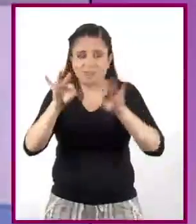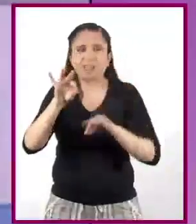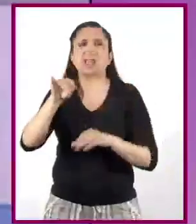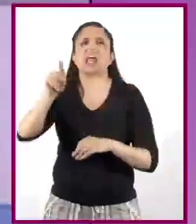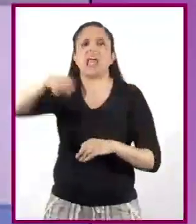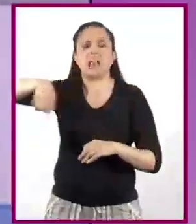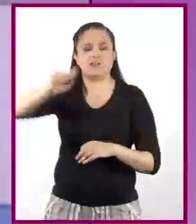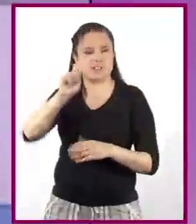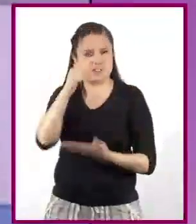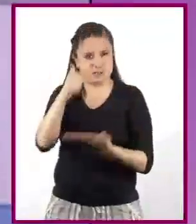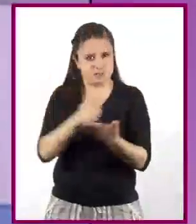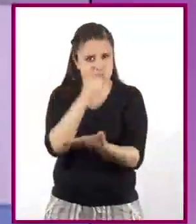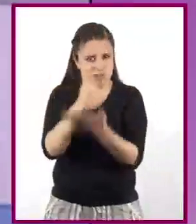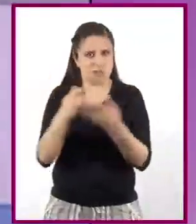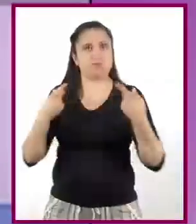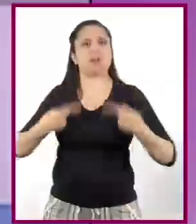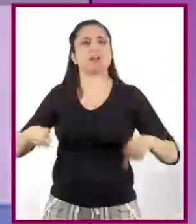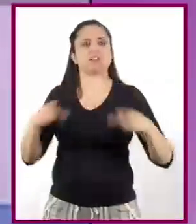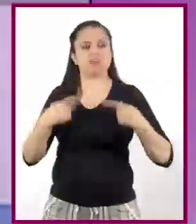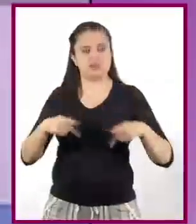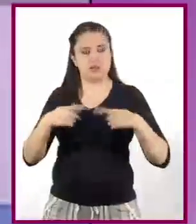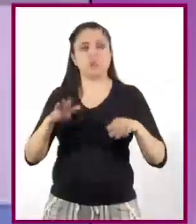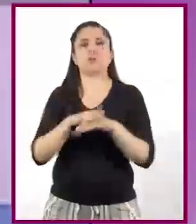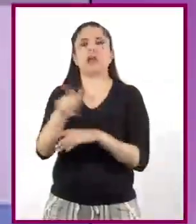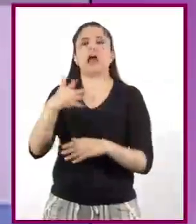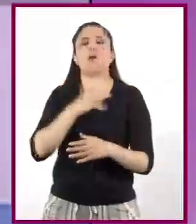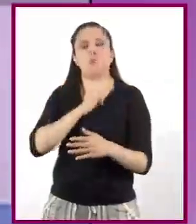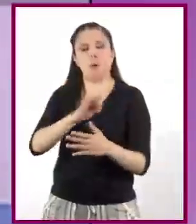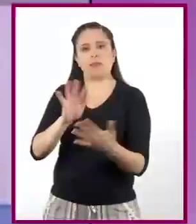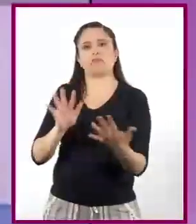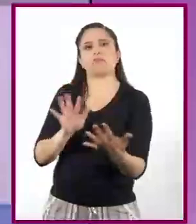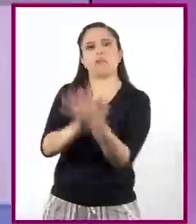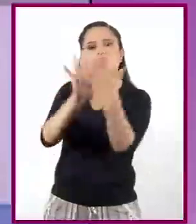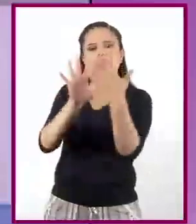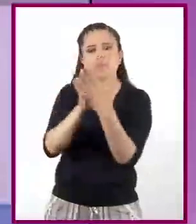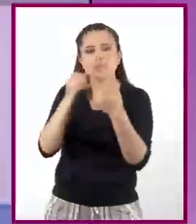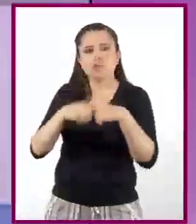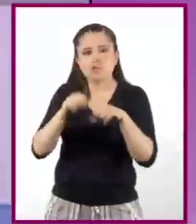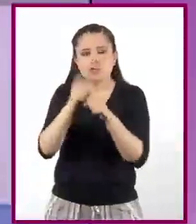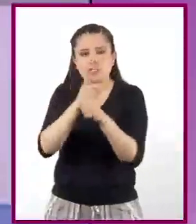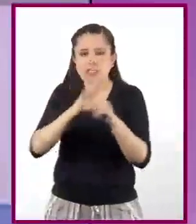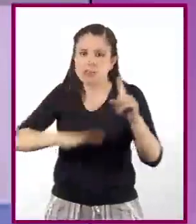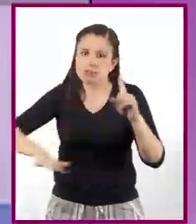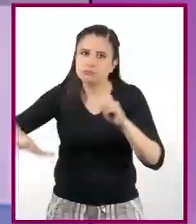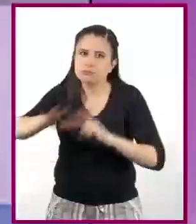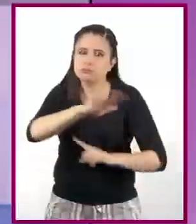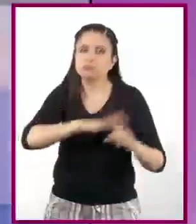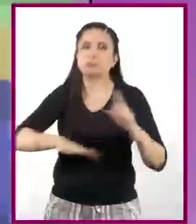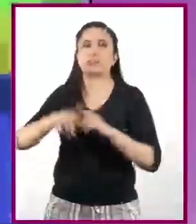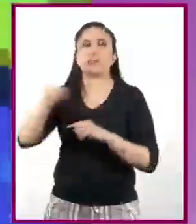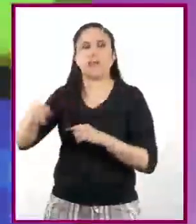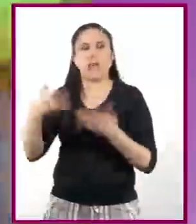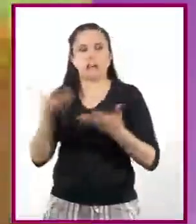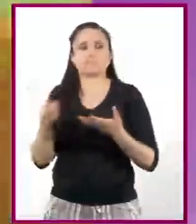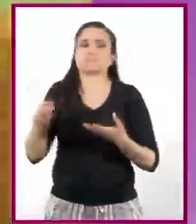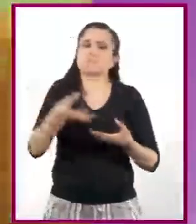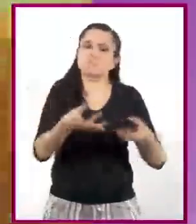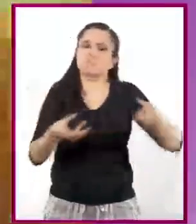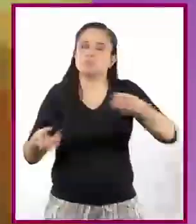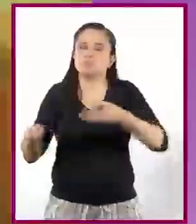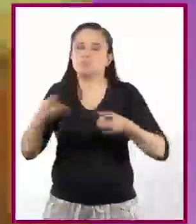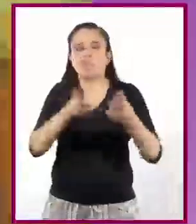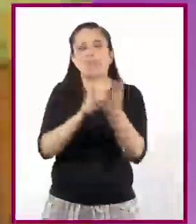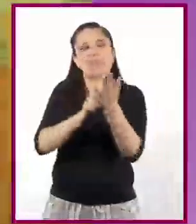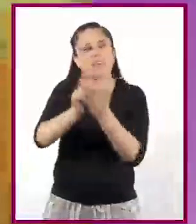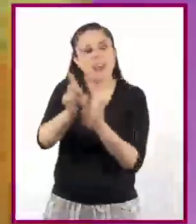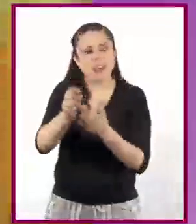considerar ciudadanos porque pueden participar activamente en nuestra sociedad y además ustedes son depositarios de todos los derechos